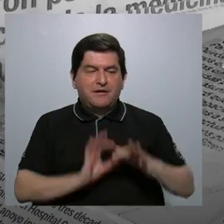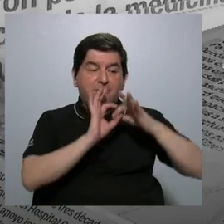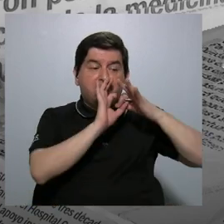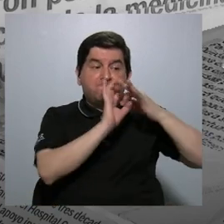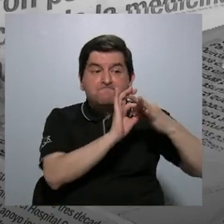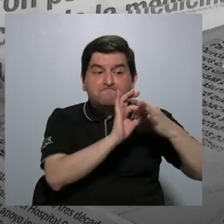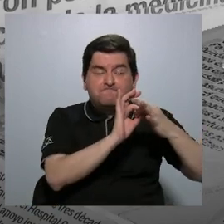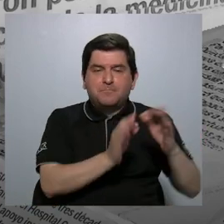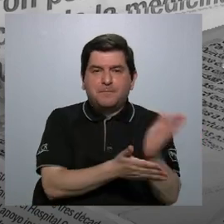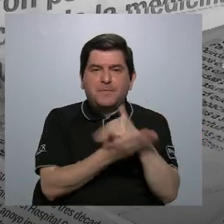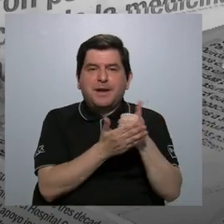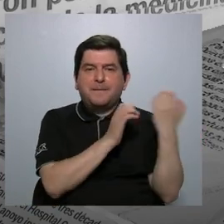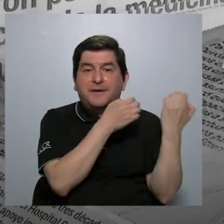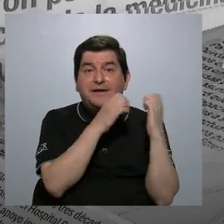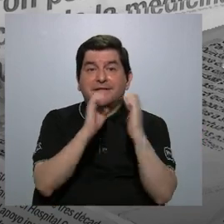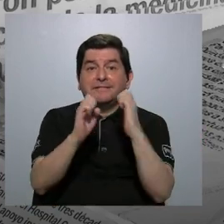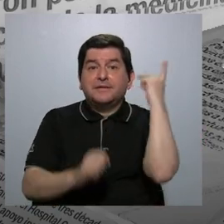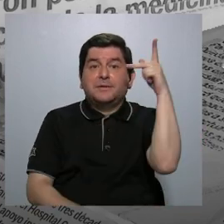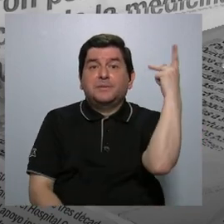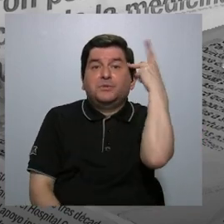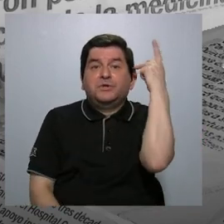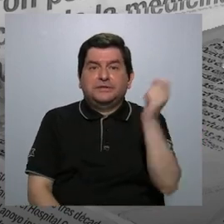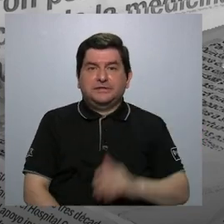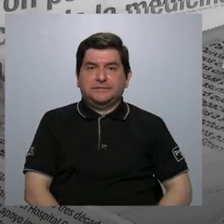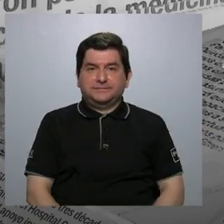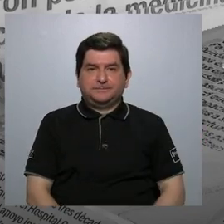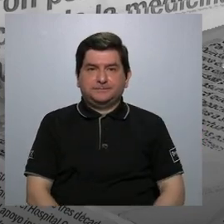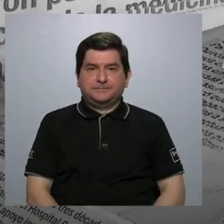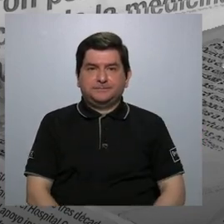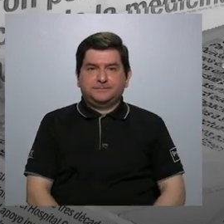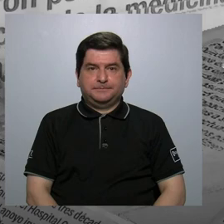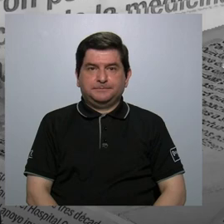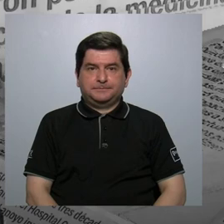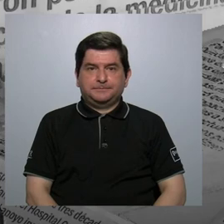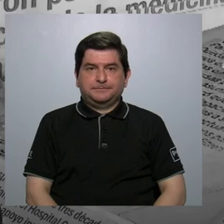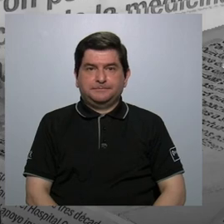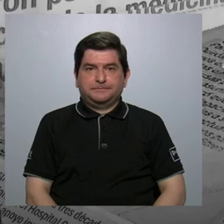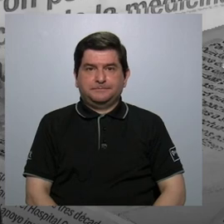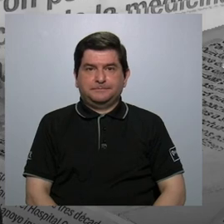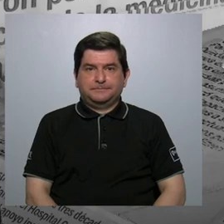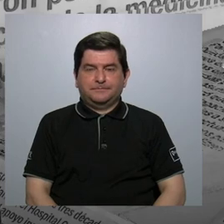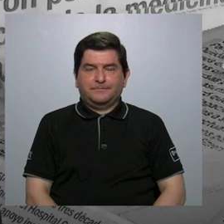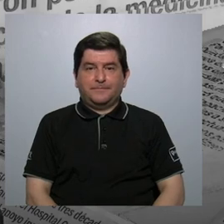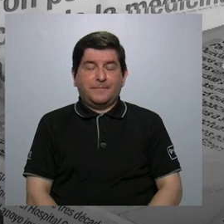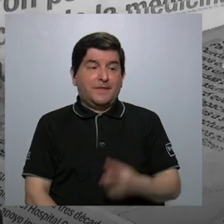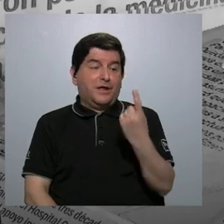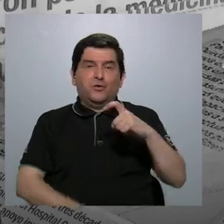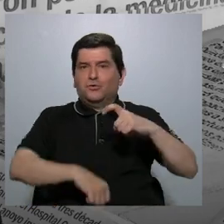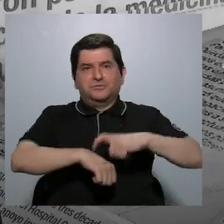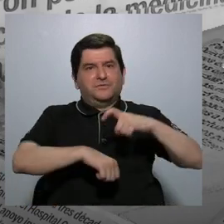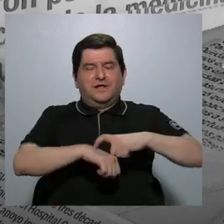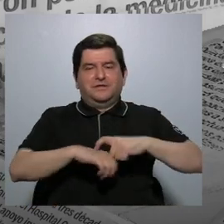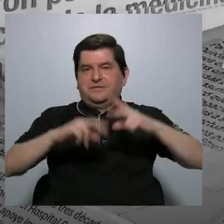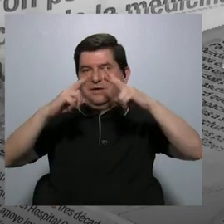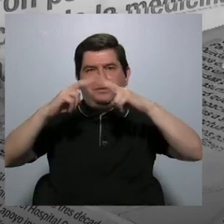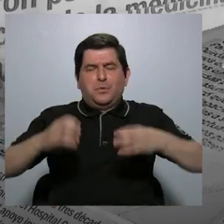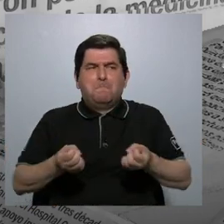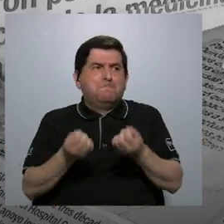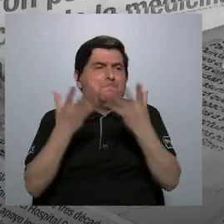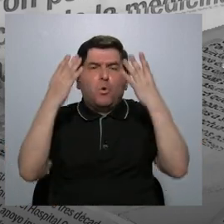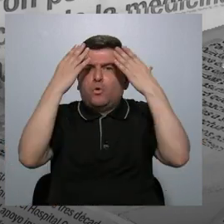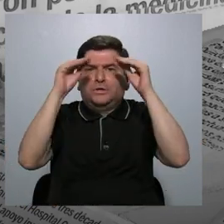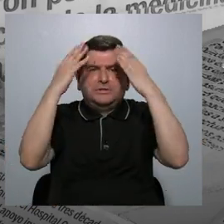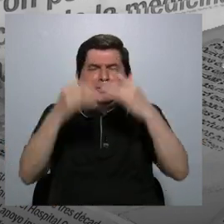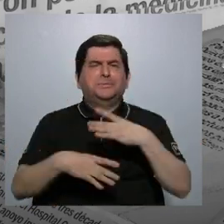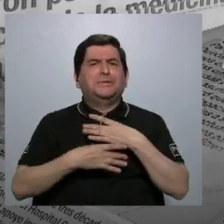con la parte estratégica política. Bueno, y se nos hace falta tiempo para analizar porque son muchos